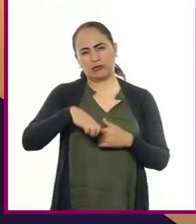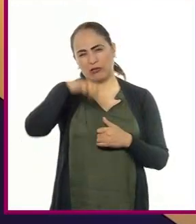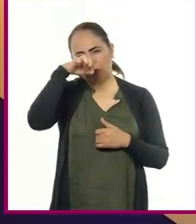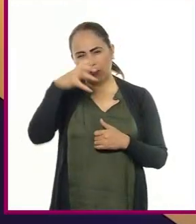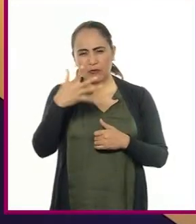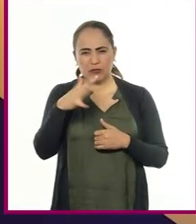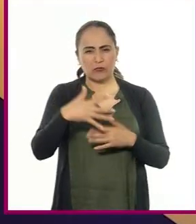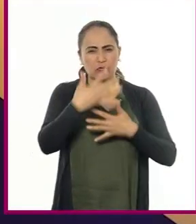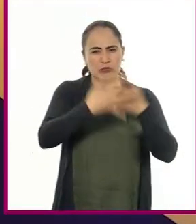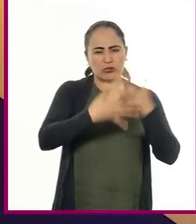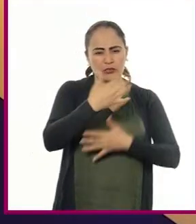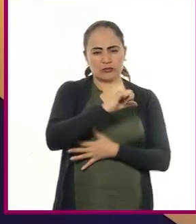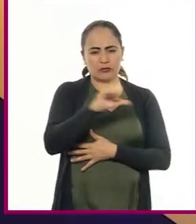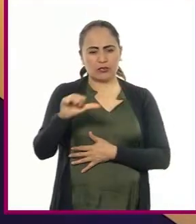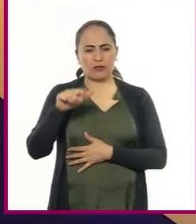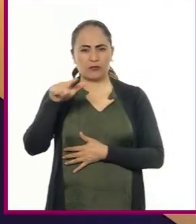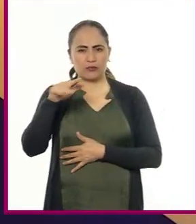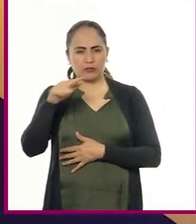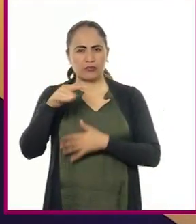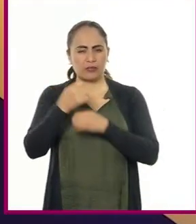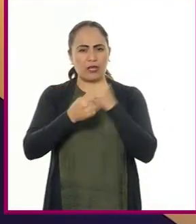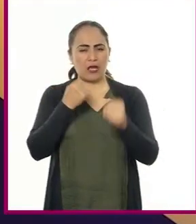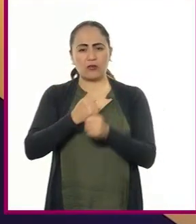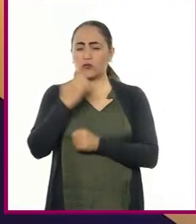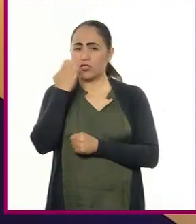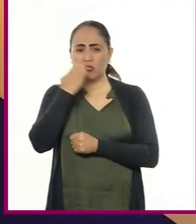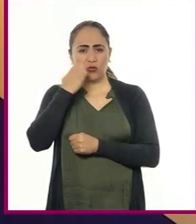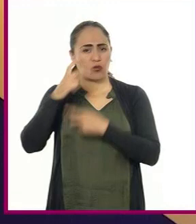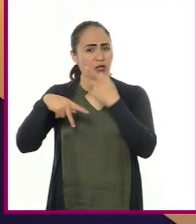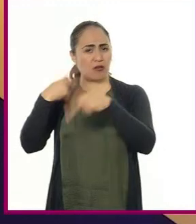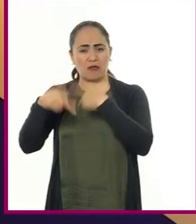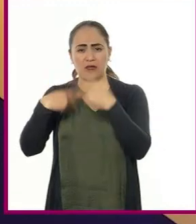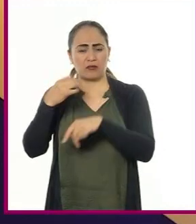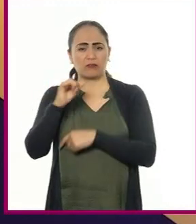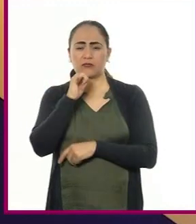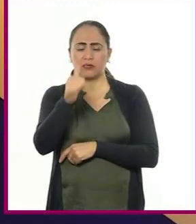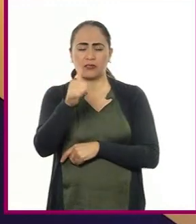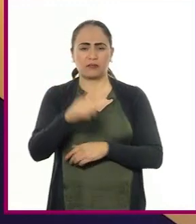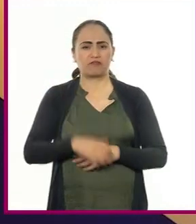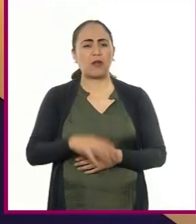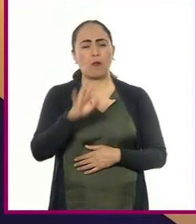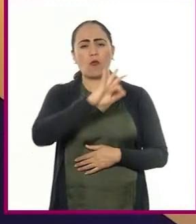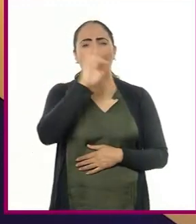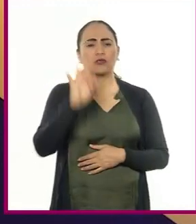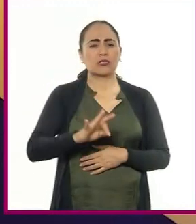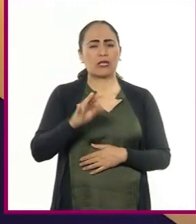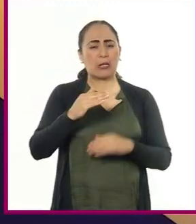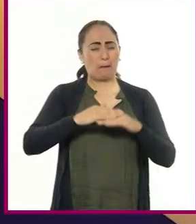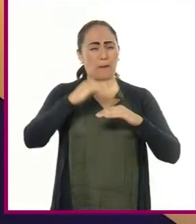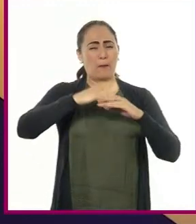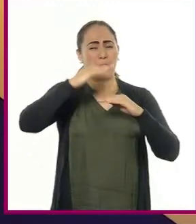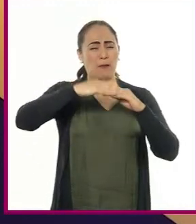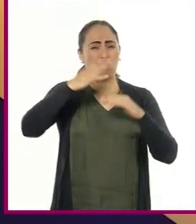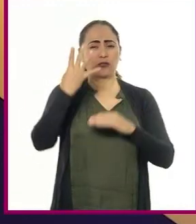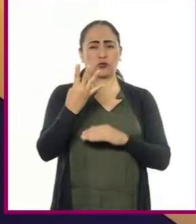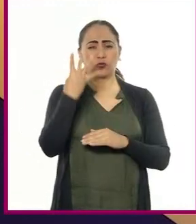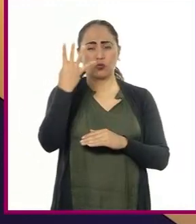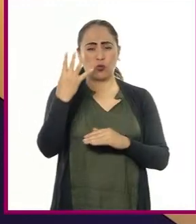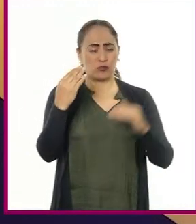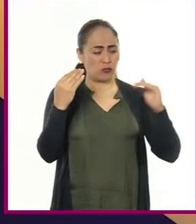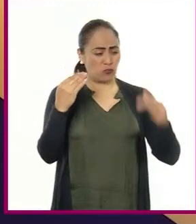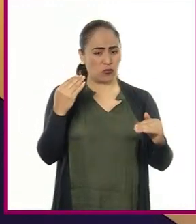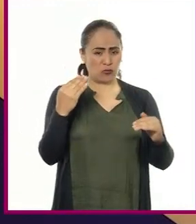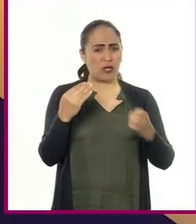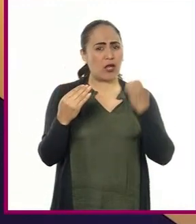15 y 17 años no van a clase, un porcentaje 4 veces mayor a los niños